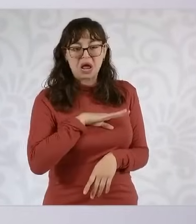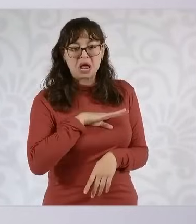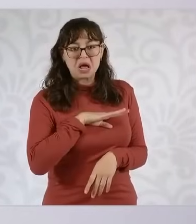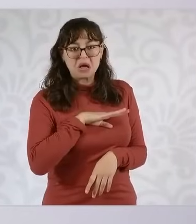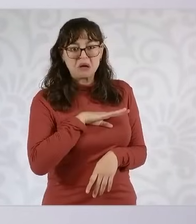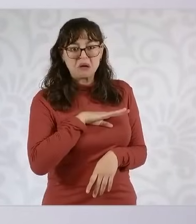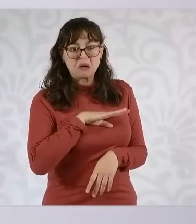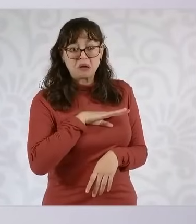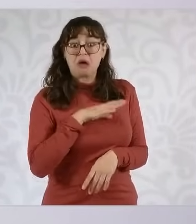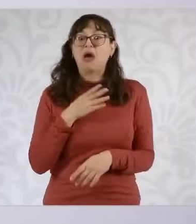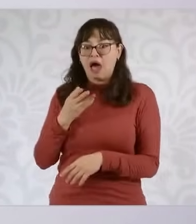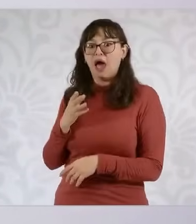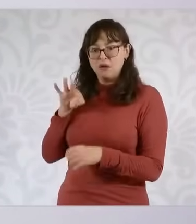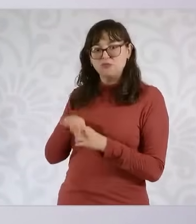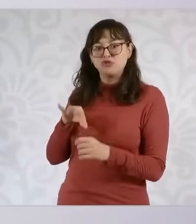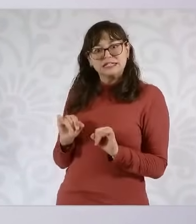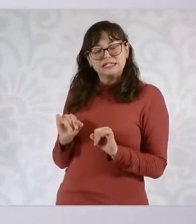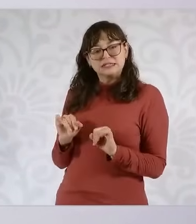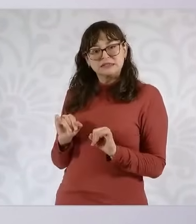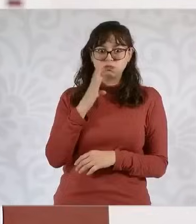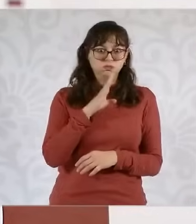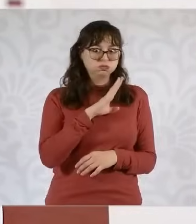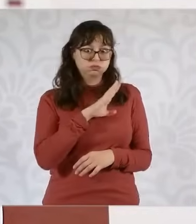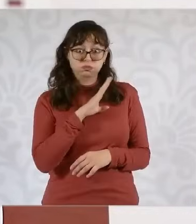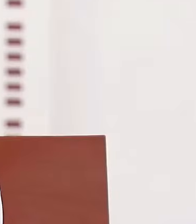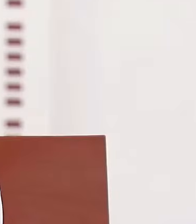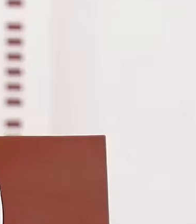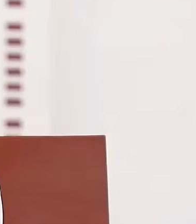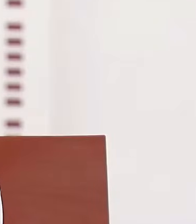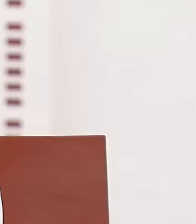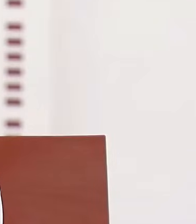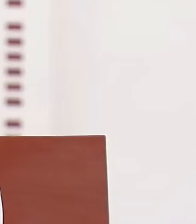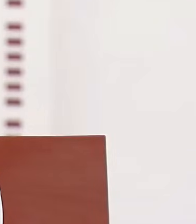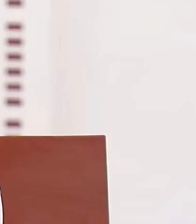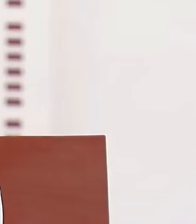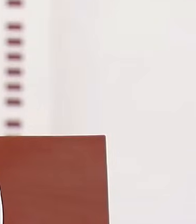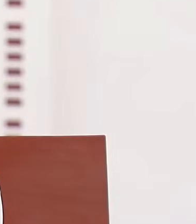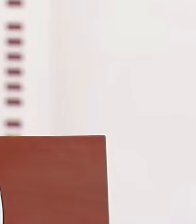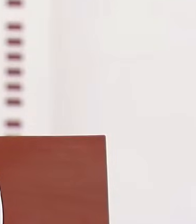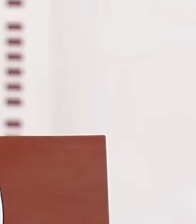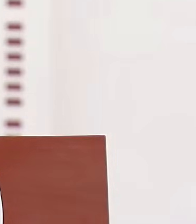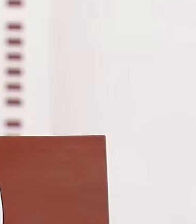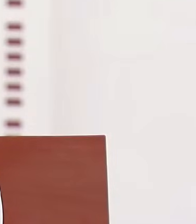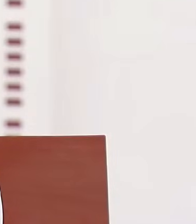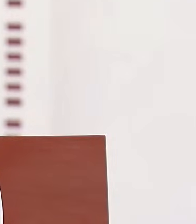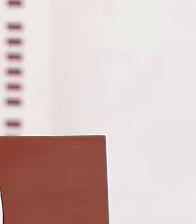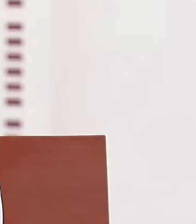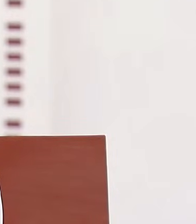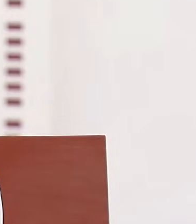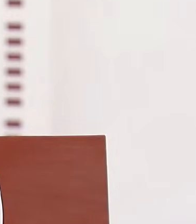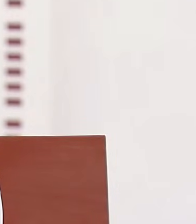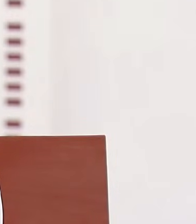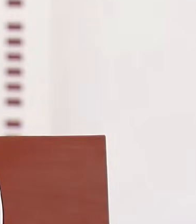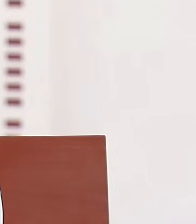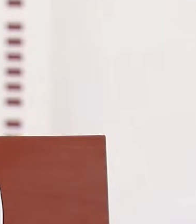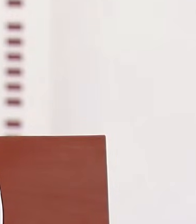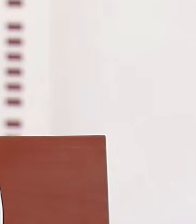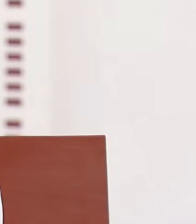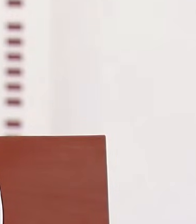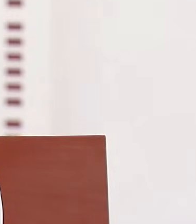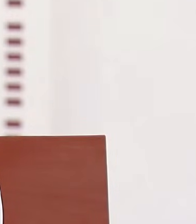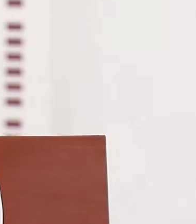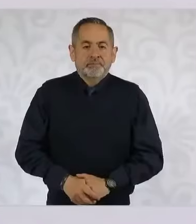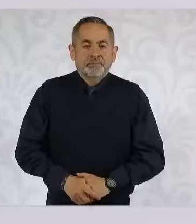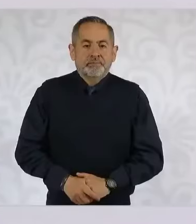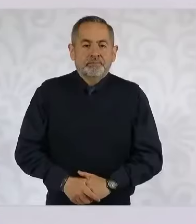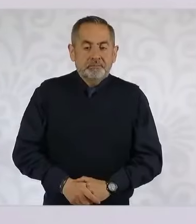pueblo. Y ahora votan a favor. Entonces, ¿cuál es su posición real? Bueno, entonces, viene esto,